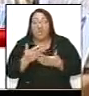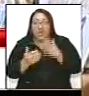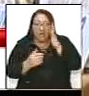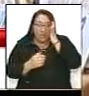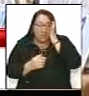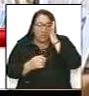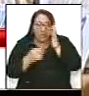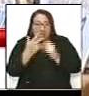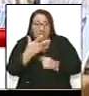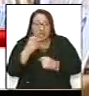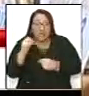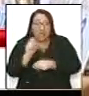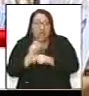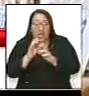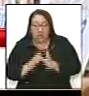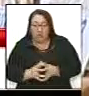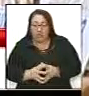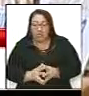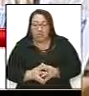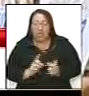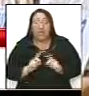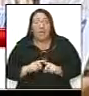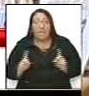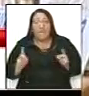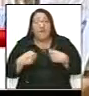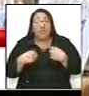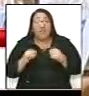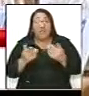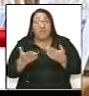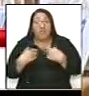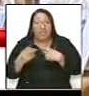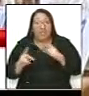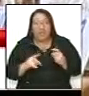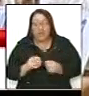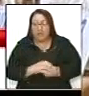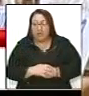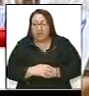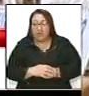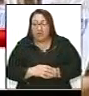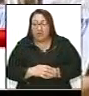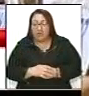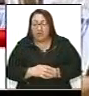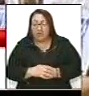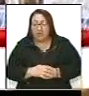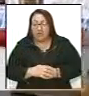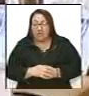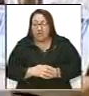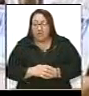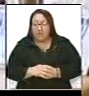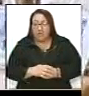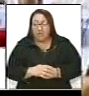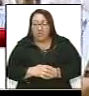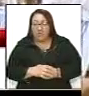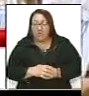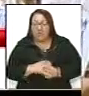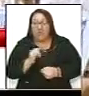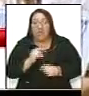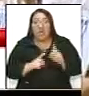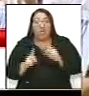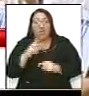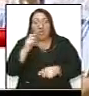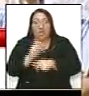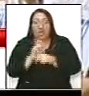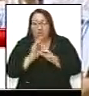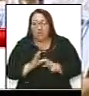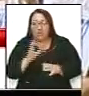a 300 alumnos, pero lo que nos informa la directora es que hay ciertos alumnos que tienen problemas